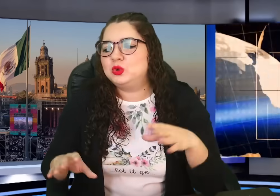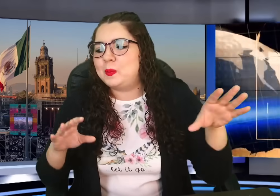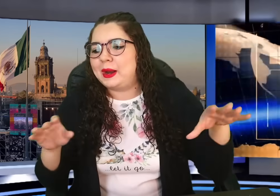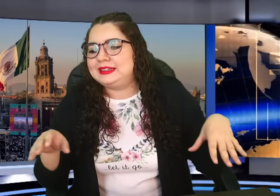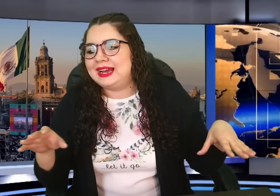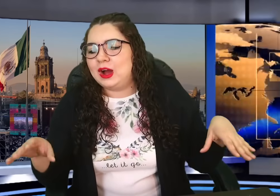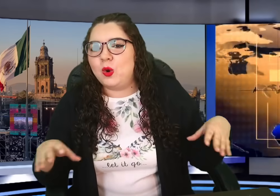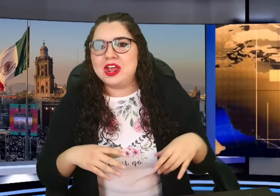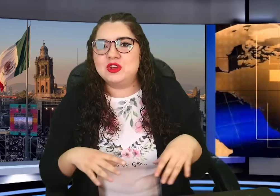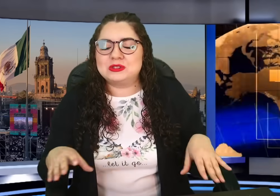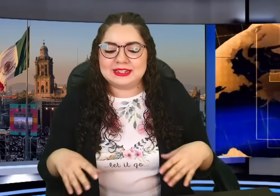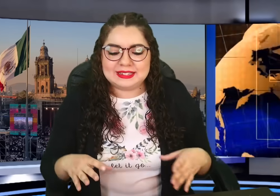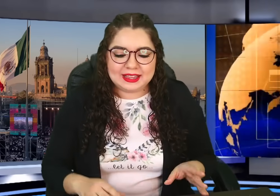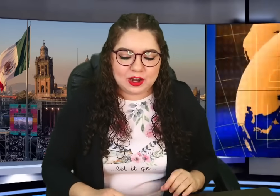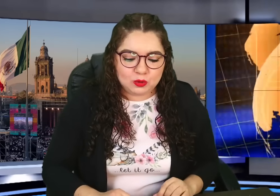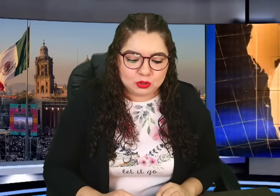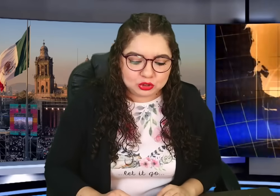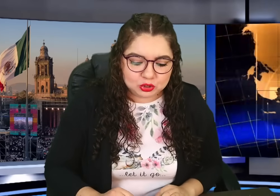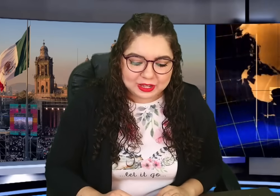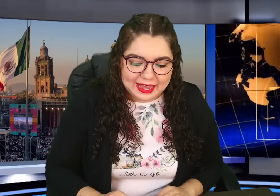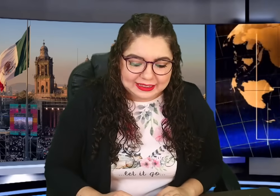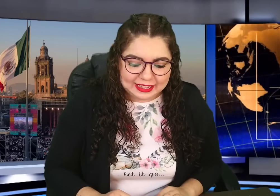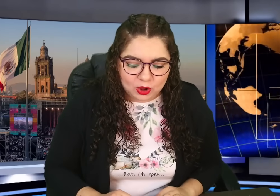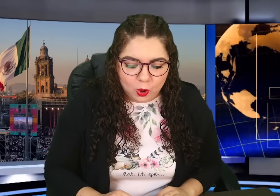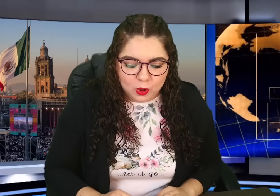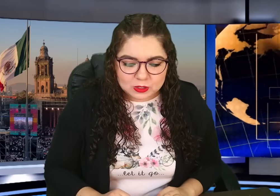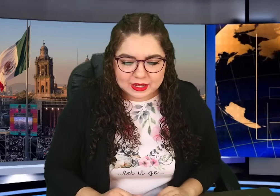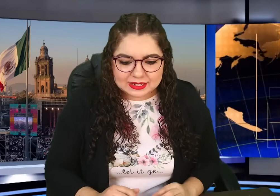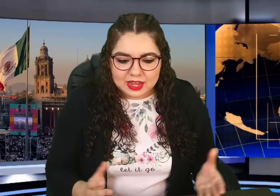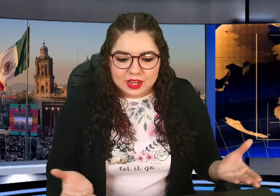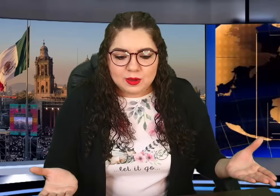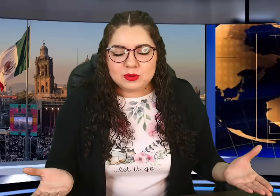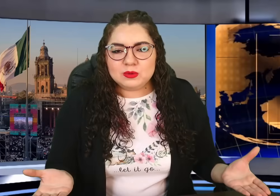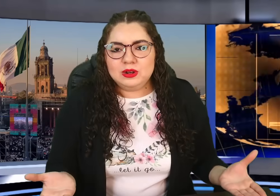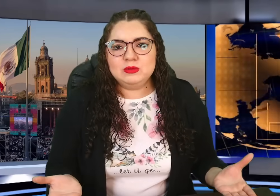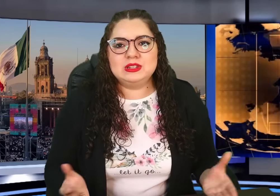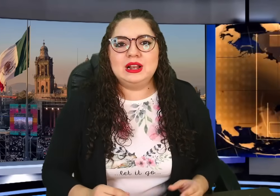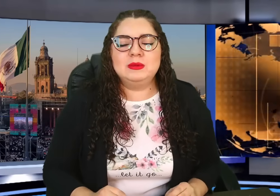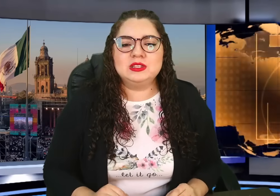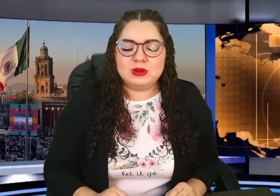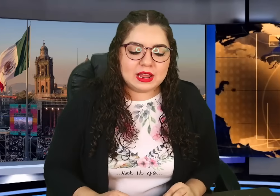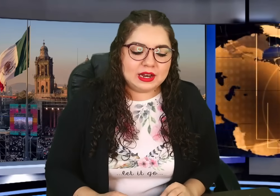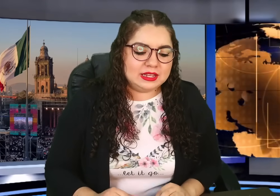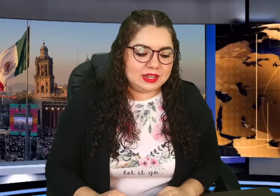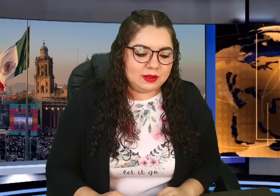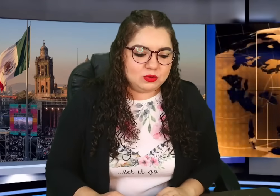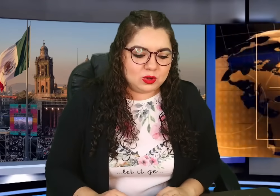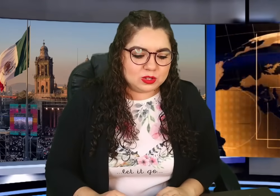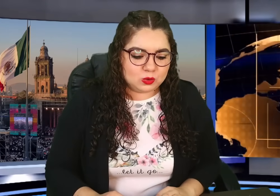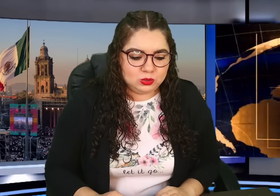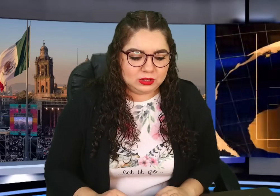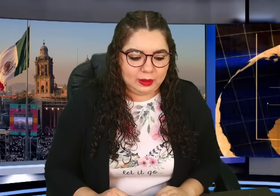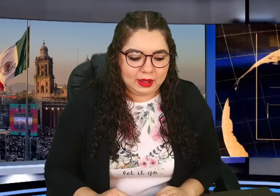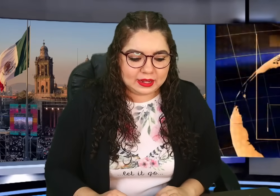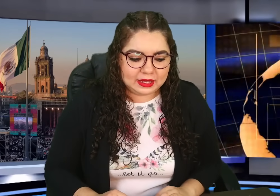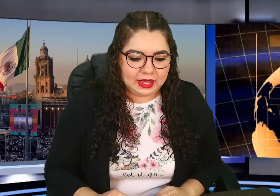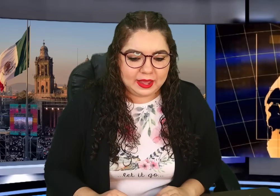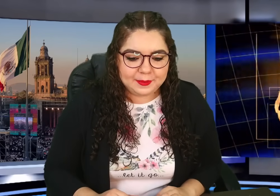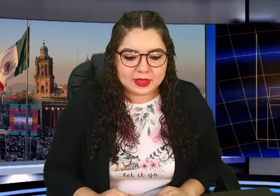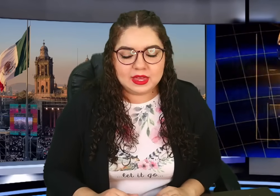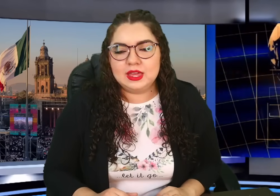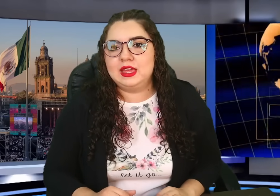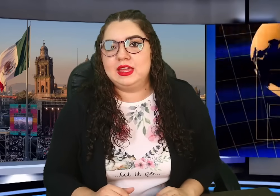cuando uno platica con ellos acceden a un montón de cosas. Y pues volvemos a la misma, la iglesia no es un tema